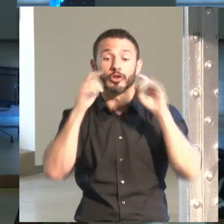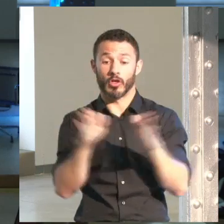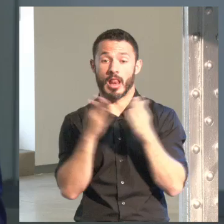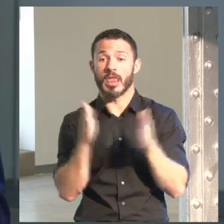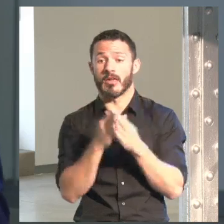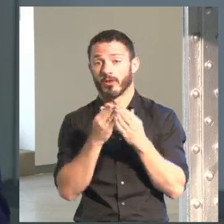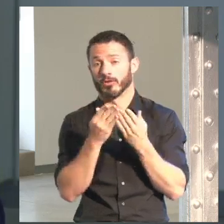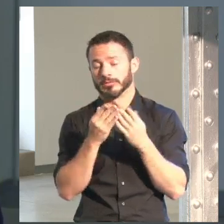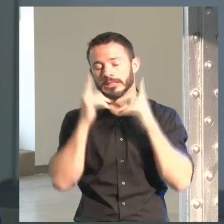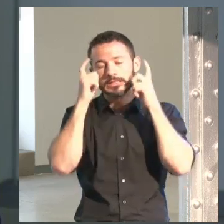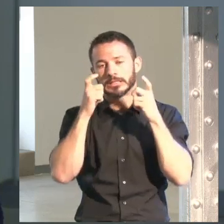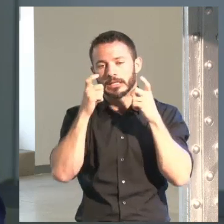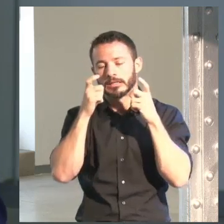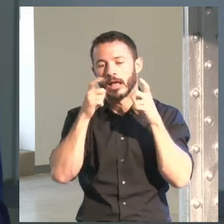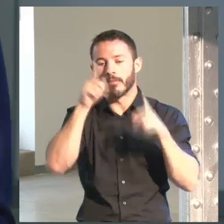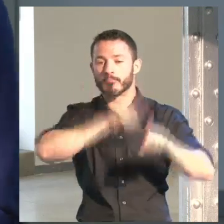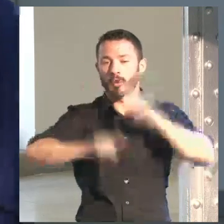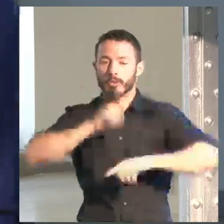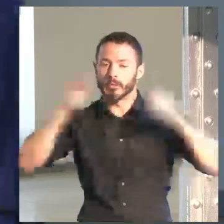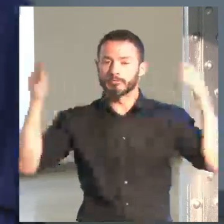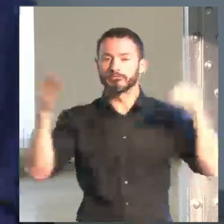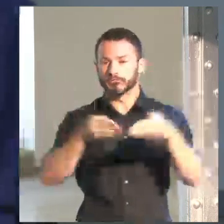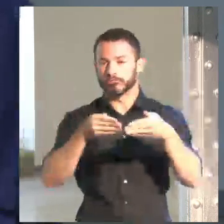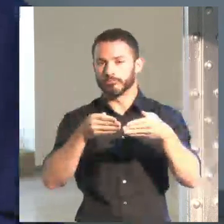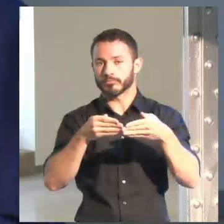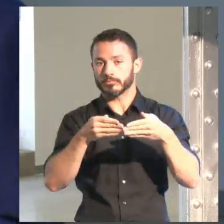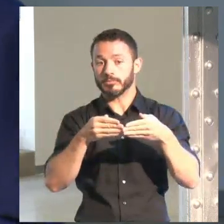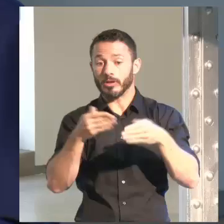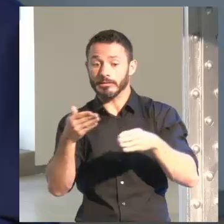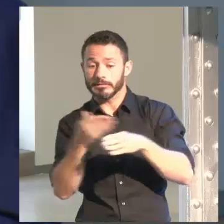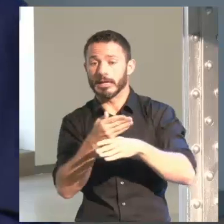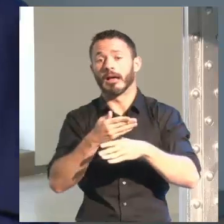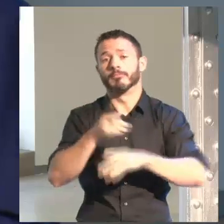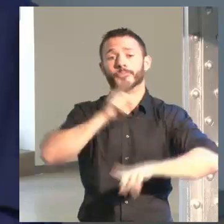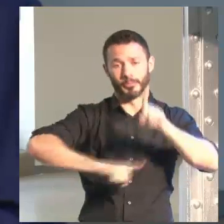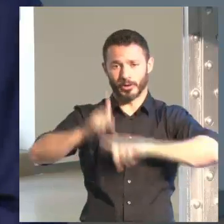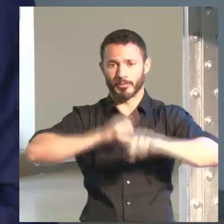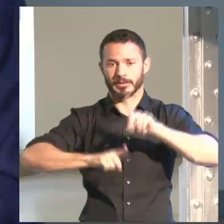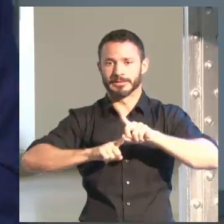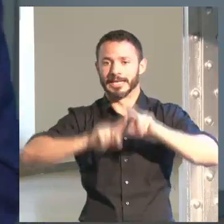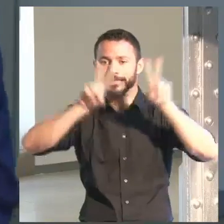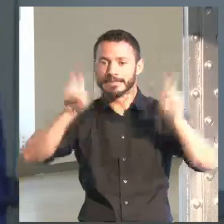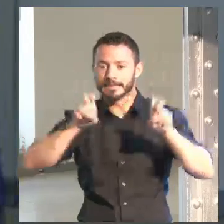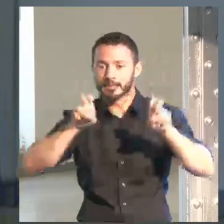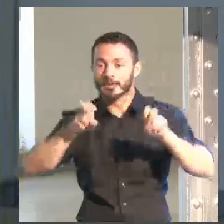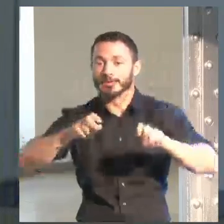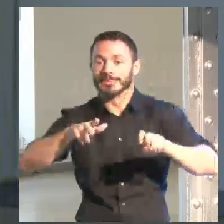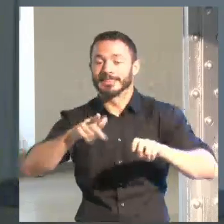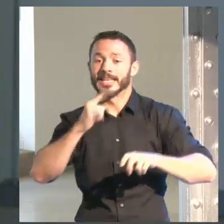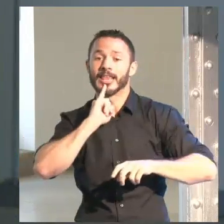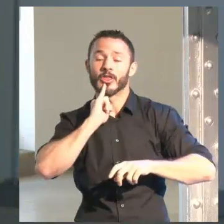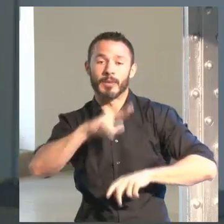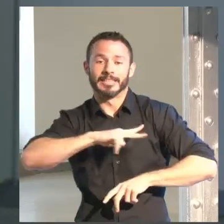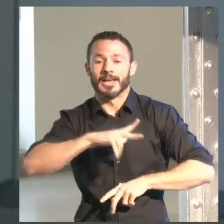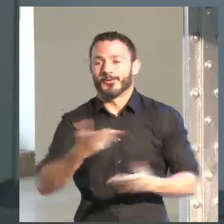libro, que trata de abordar este problema con una primera dificultad que les tengo que confesar, que ha sido elegir el título en castellano, y ha